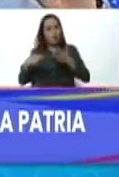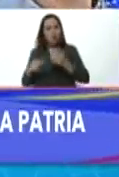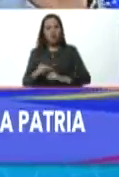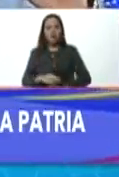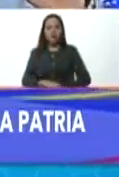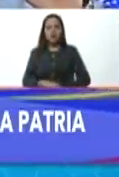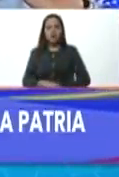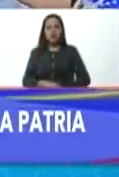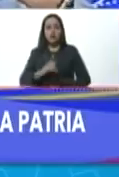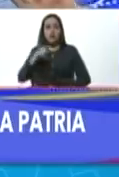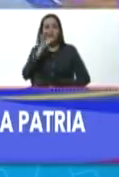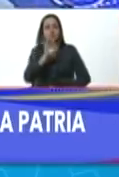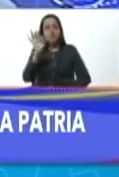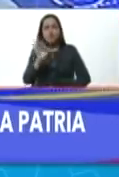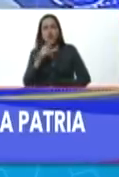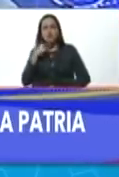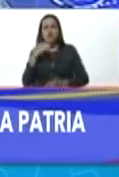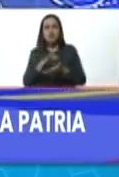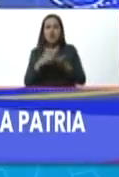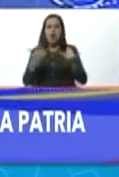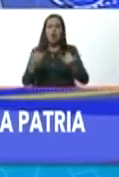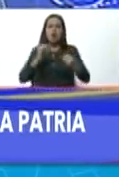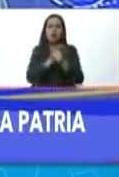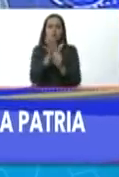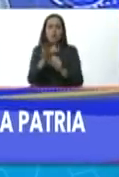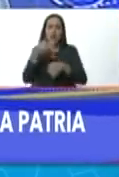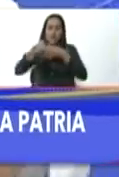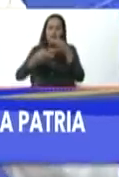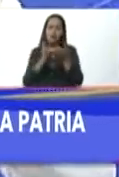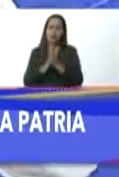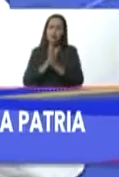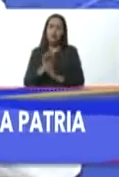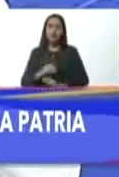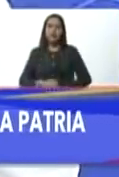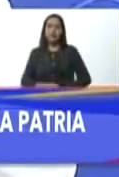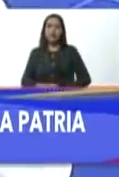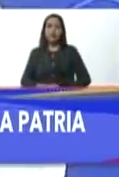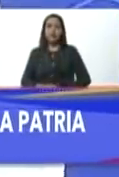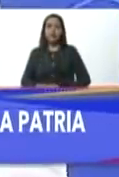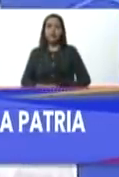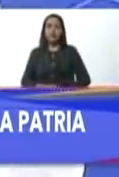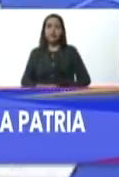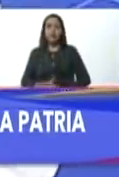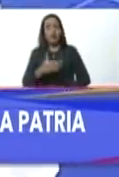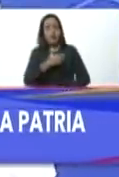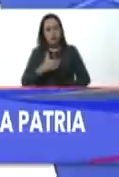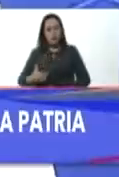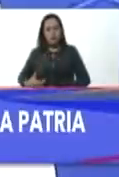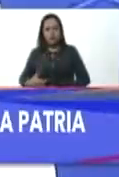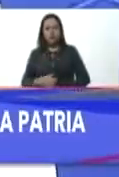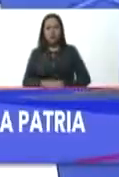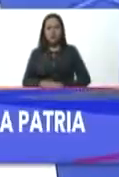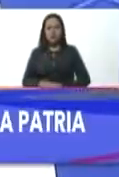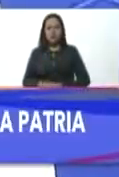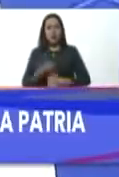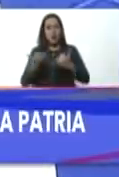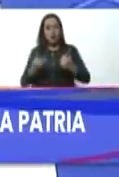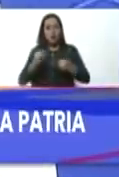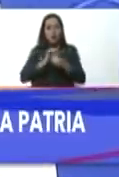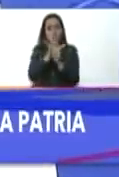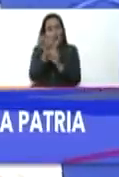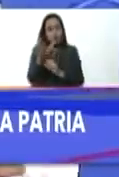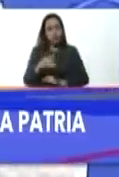Y la tasa de mortalidad en este caso del coronavirus, por favor. Sí, presidente. Este caso del